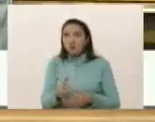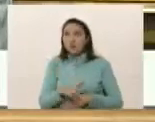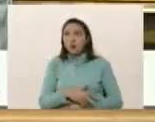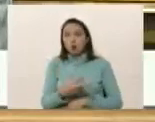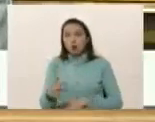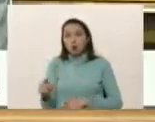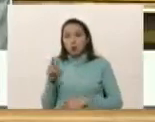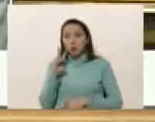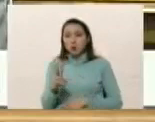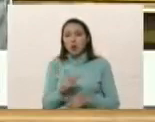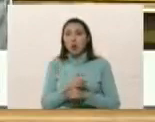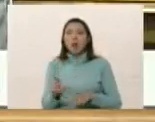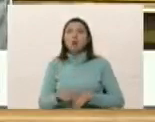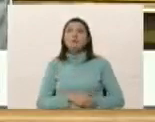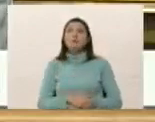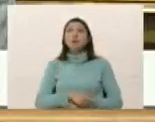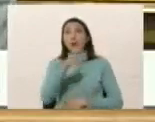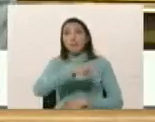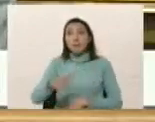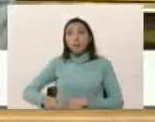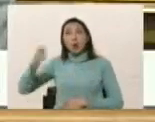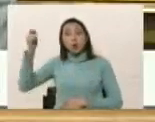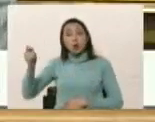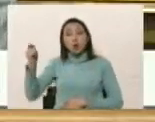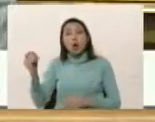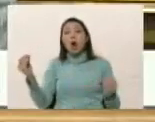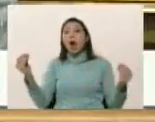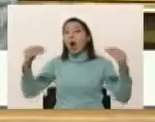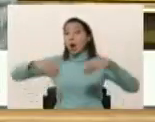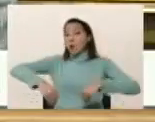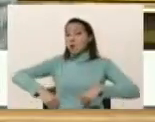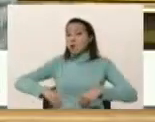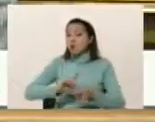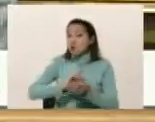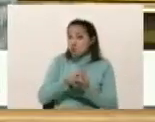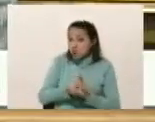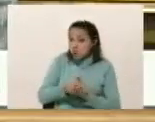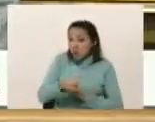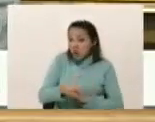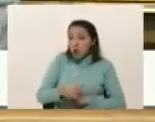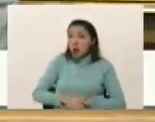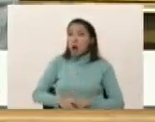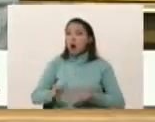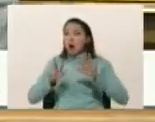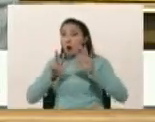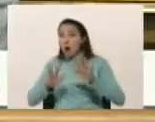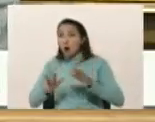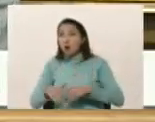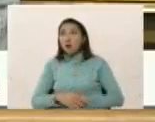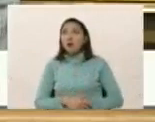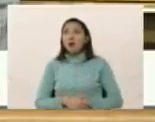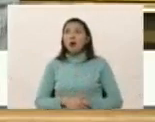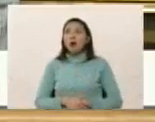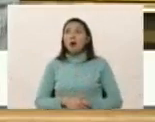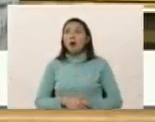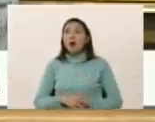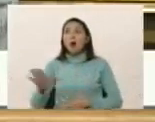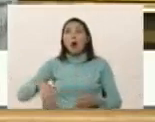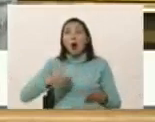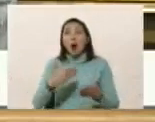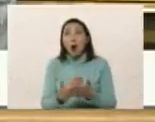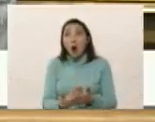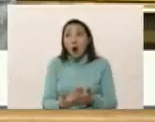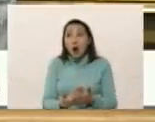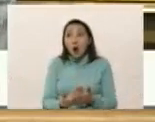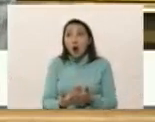las diputadas y diputados que estén de acuerdo con la modificación del artículo 9 de manera que quede hasta la palabra